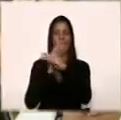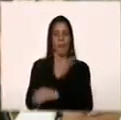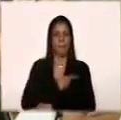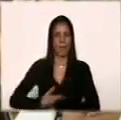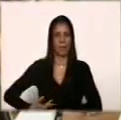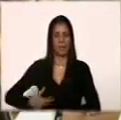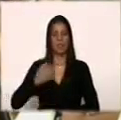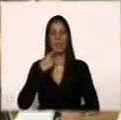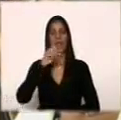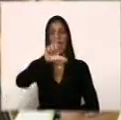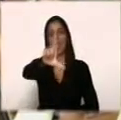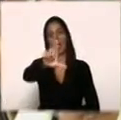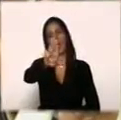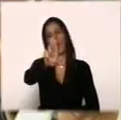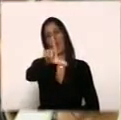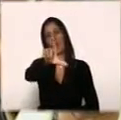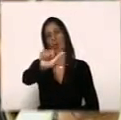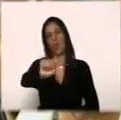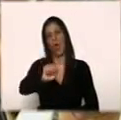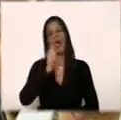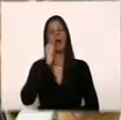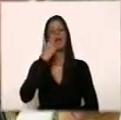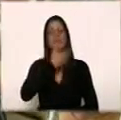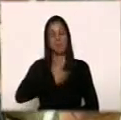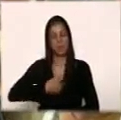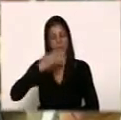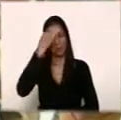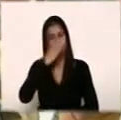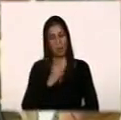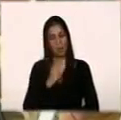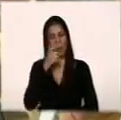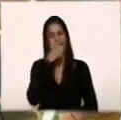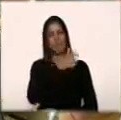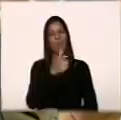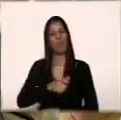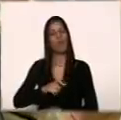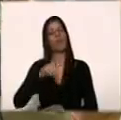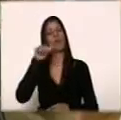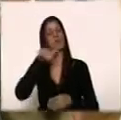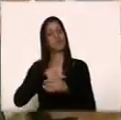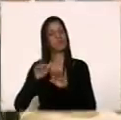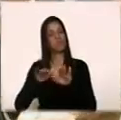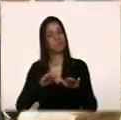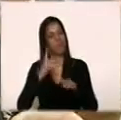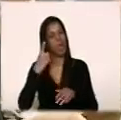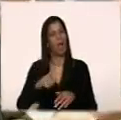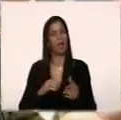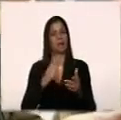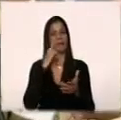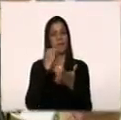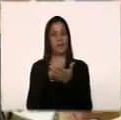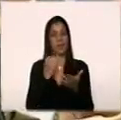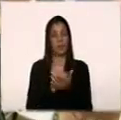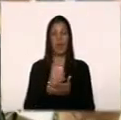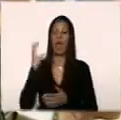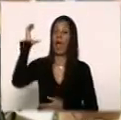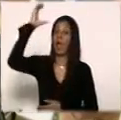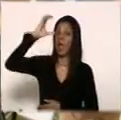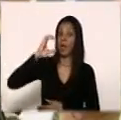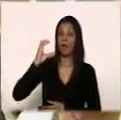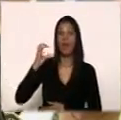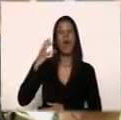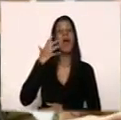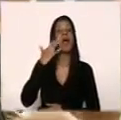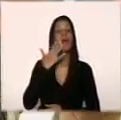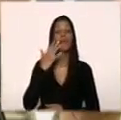con los votos de la clase obrera y con los votos de todo el pueblo brasileño. Pero más allá, nos pone Europa como un gran ejemplo.